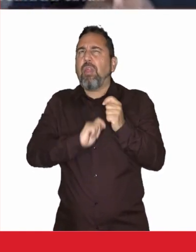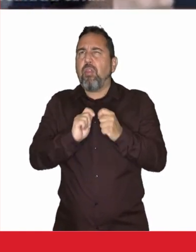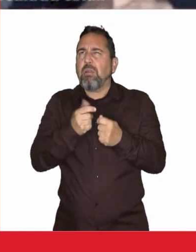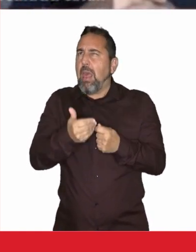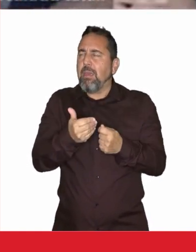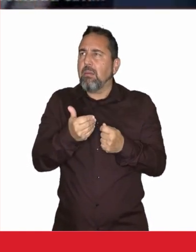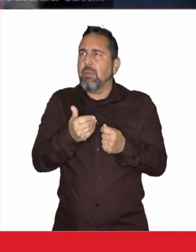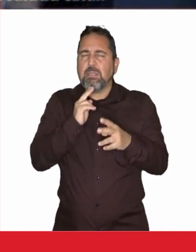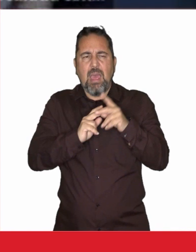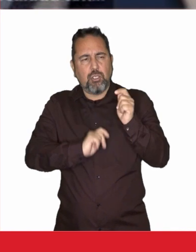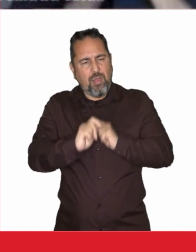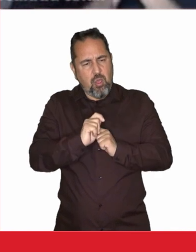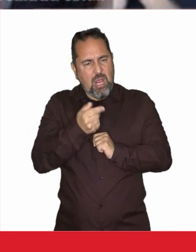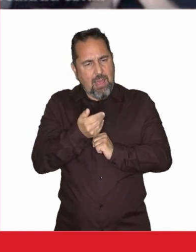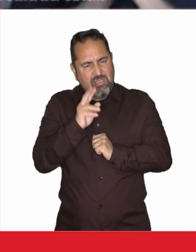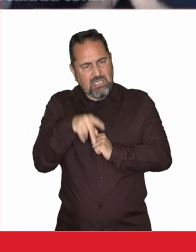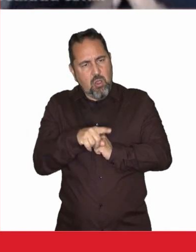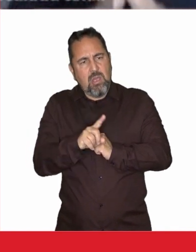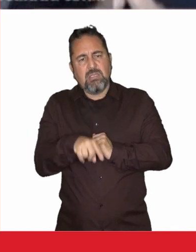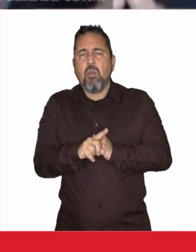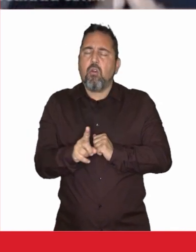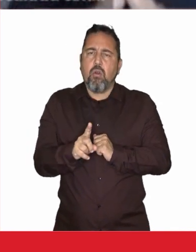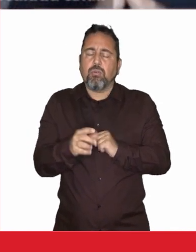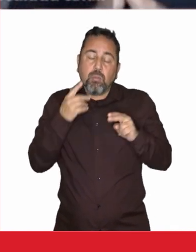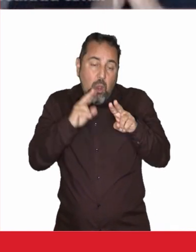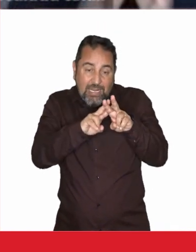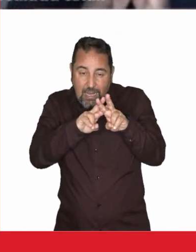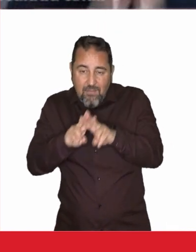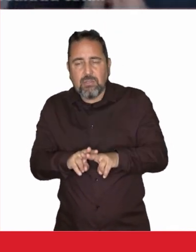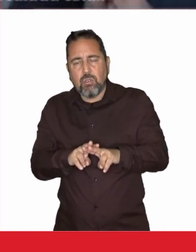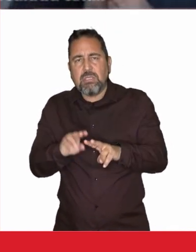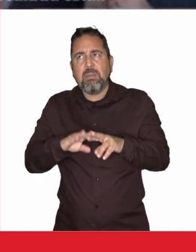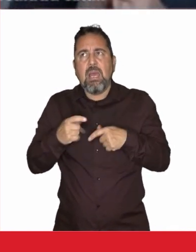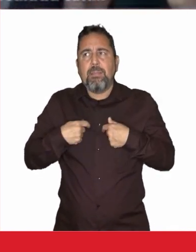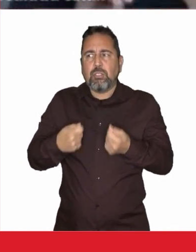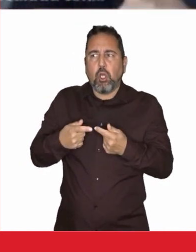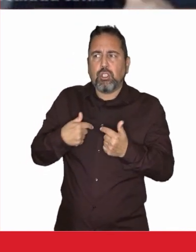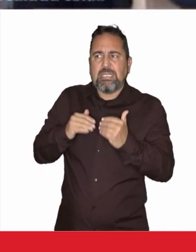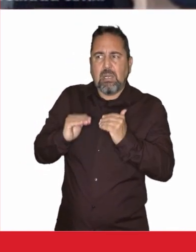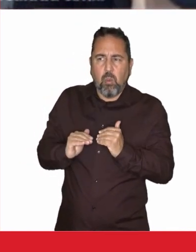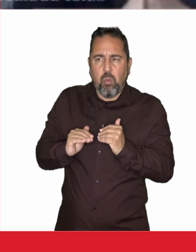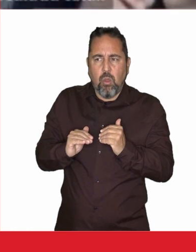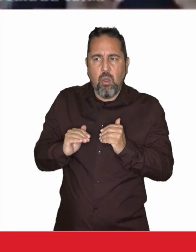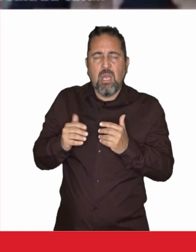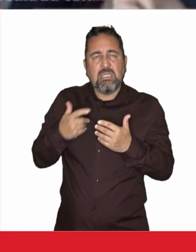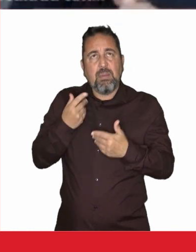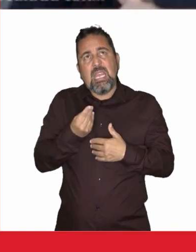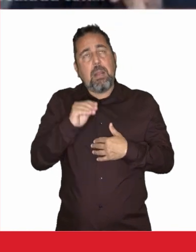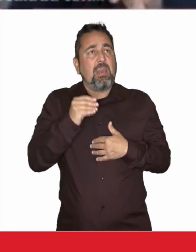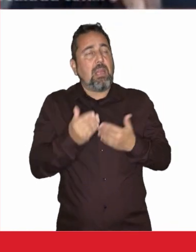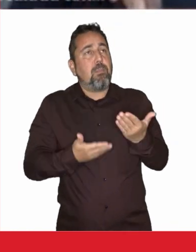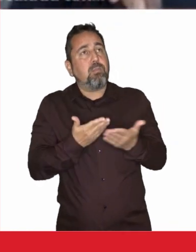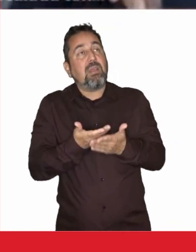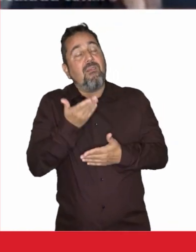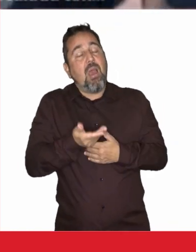oye, esto es una asociación clave y de repente dudo, digo, ¿es una asociación clave o no lo es? Y entonces, reviso. ¿Reduce mis costes